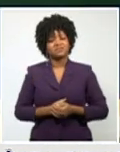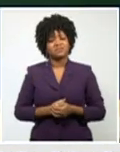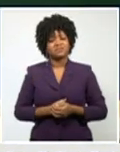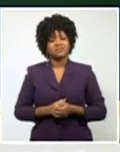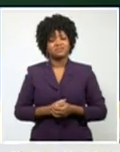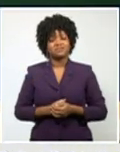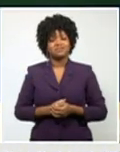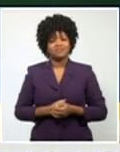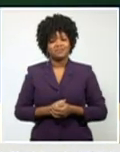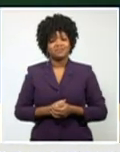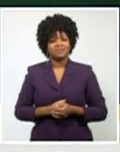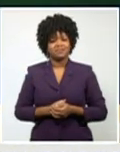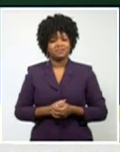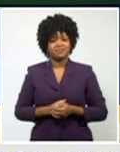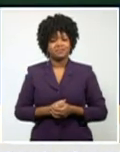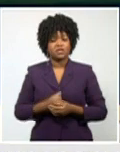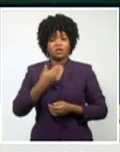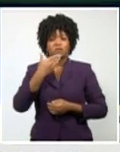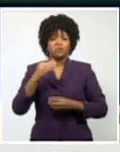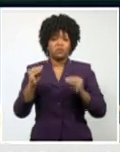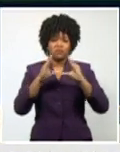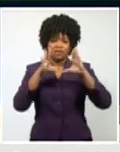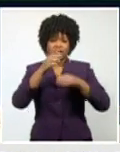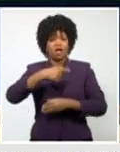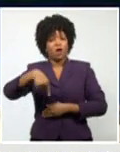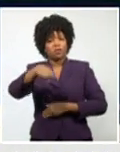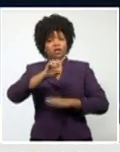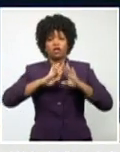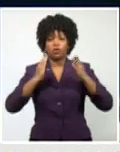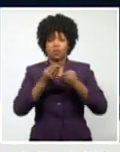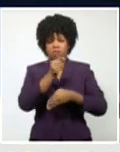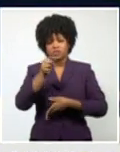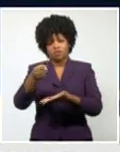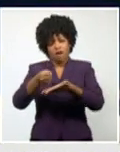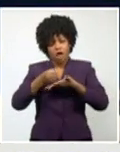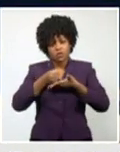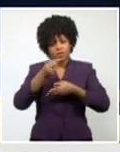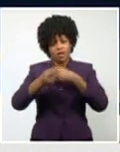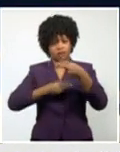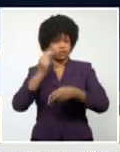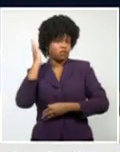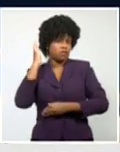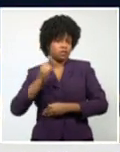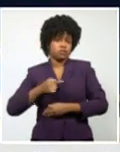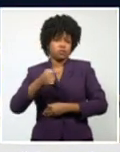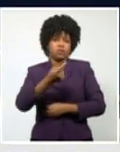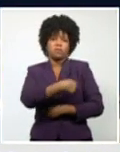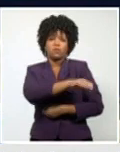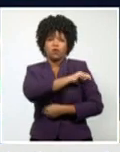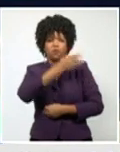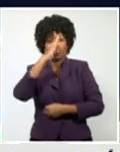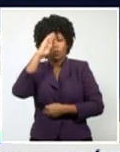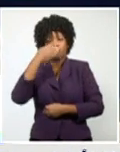a Abdiel que nos apoya en la realización de esta conferencia, a todo el pueblo